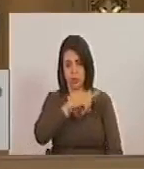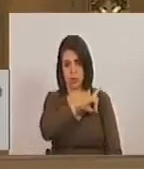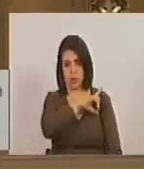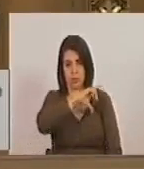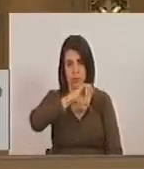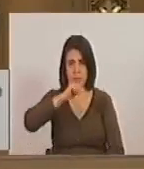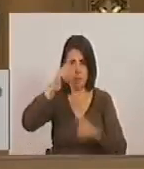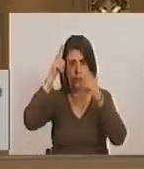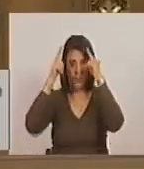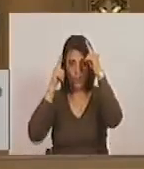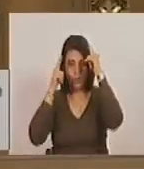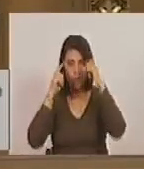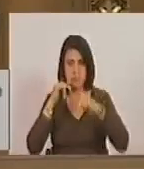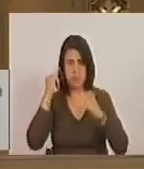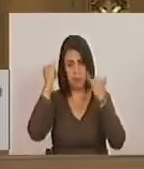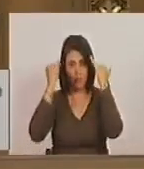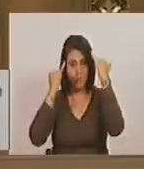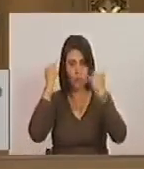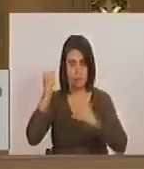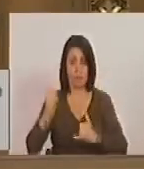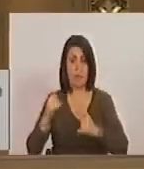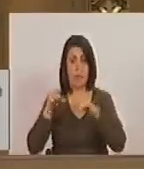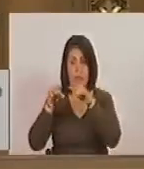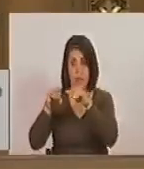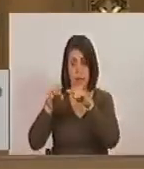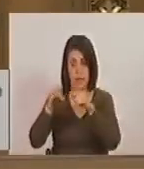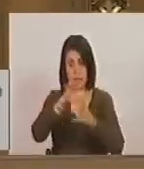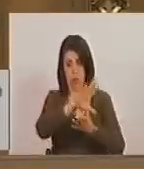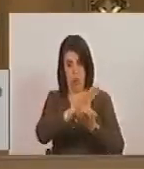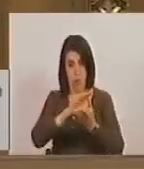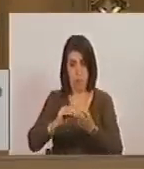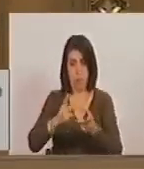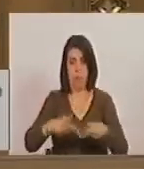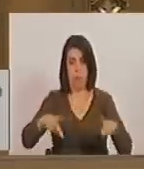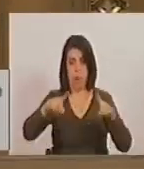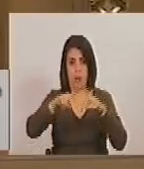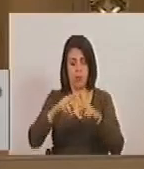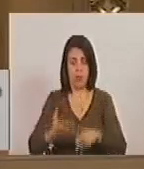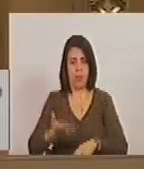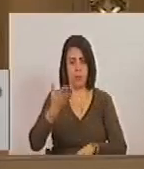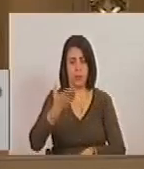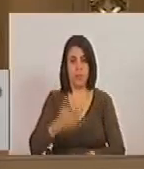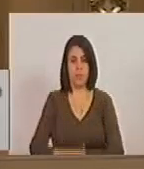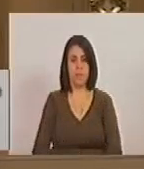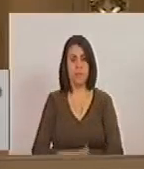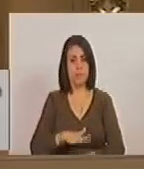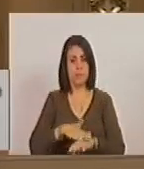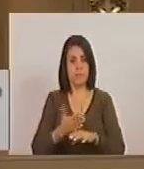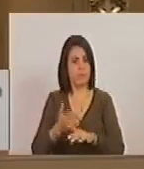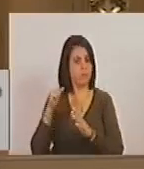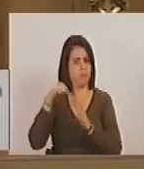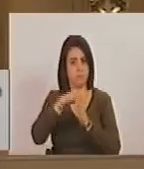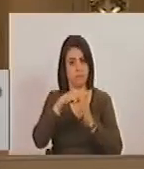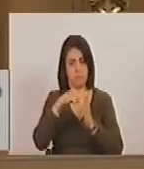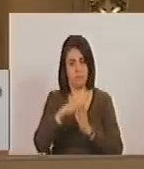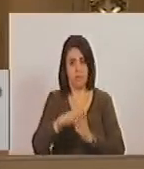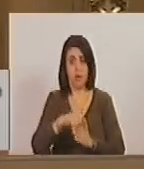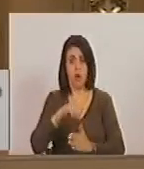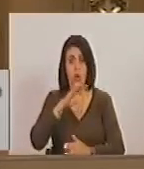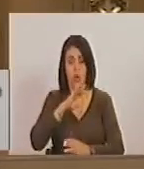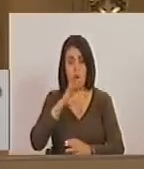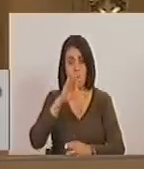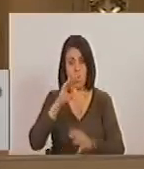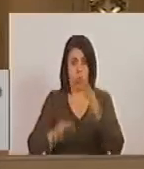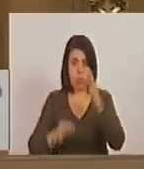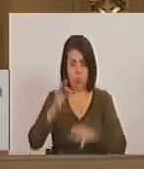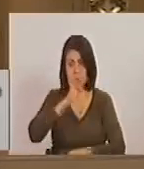Chávez en la idea, el cual tomó de ella todos los valores fundamentales por dar una lucha por la justicia social, por